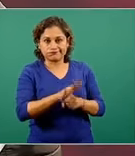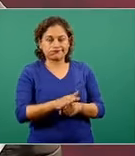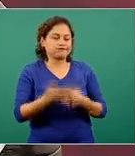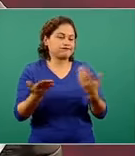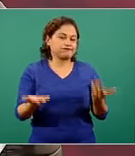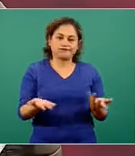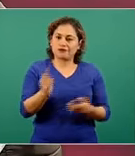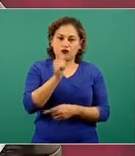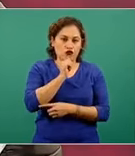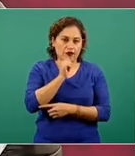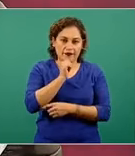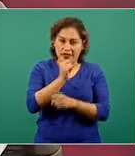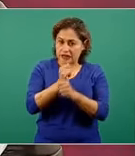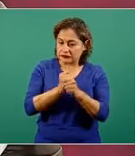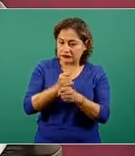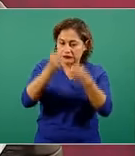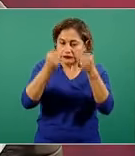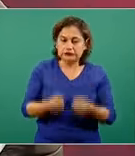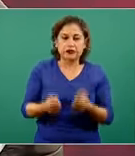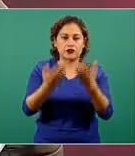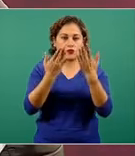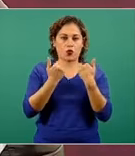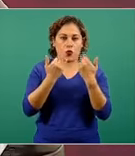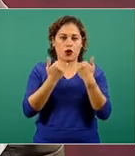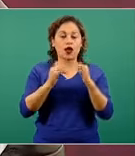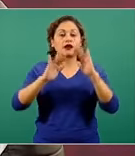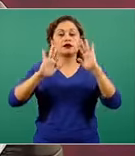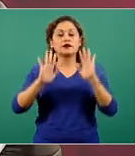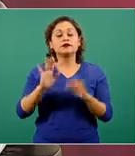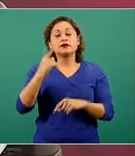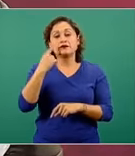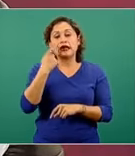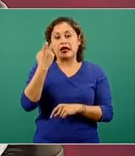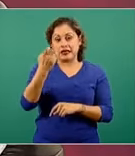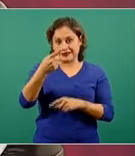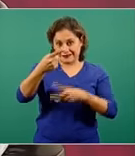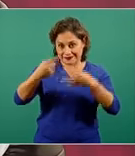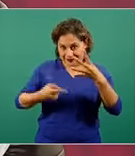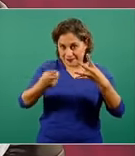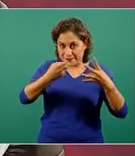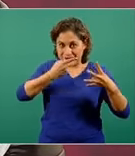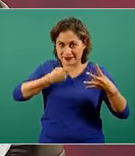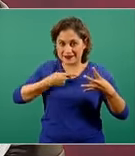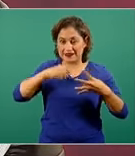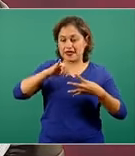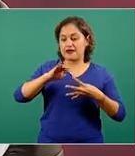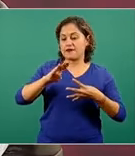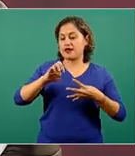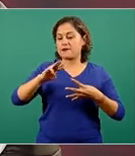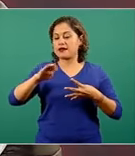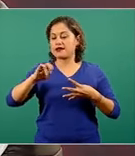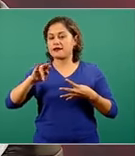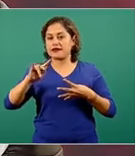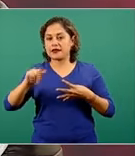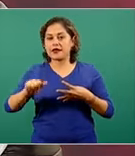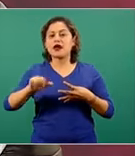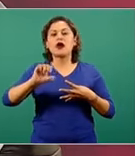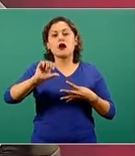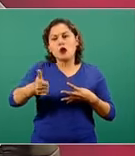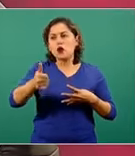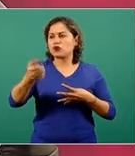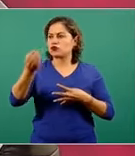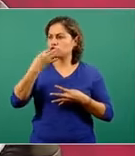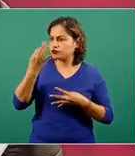importante mencionar, recordemos, y esto no aplicaría solamente para la ivermectina, sino para cualquier otra molécula, fármaco